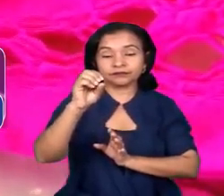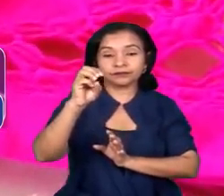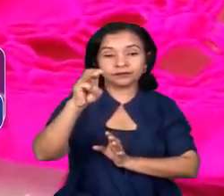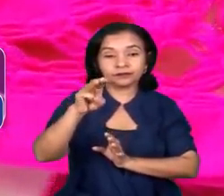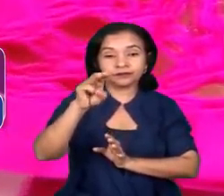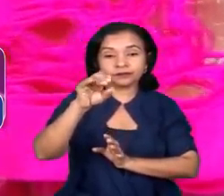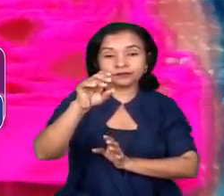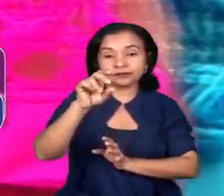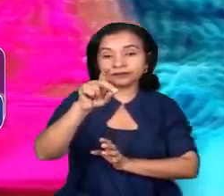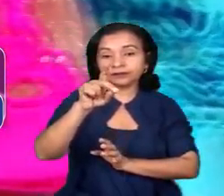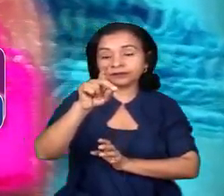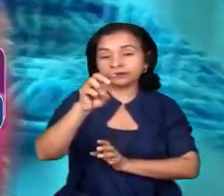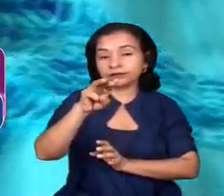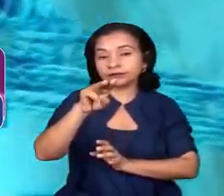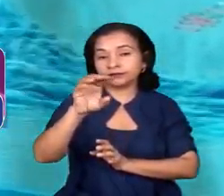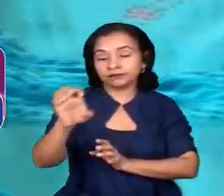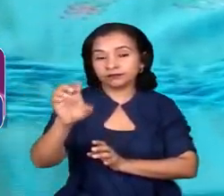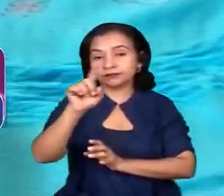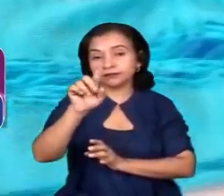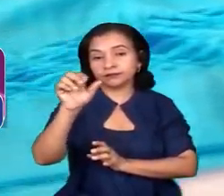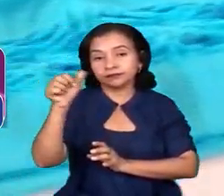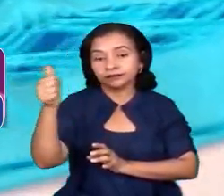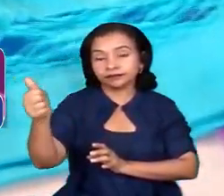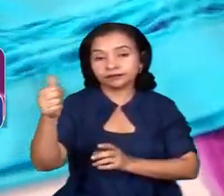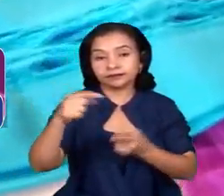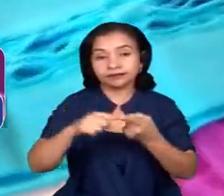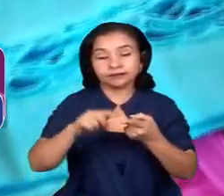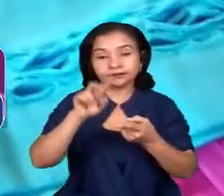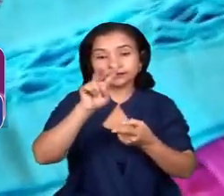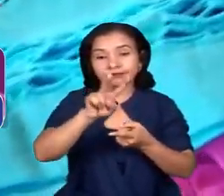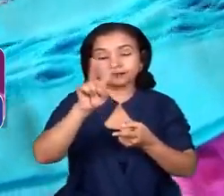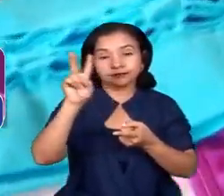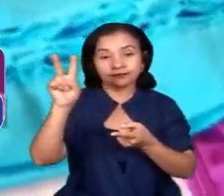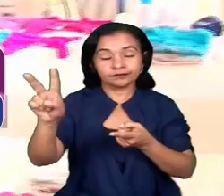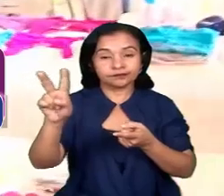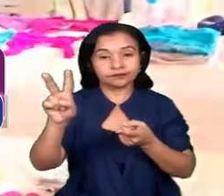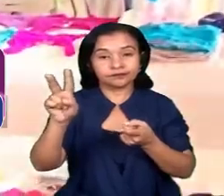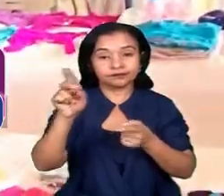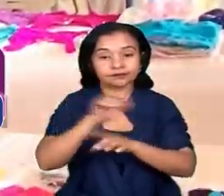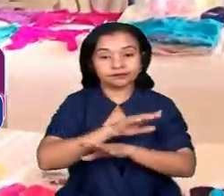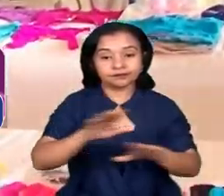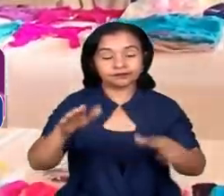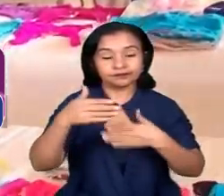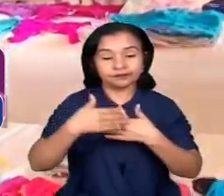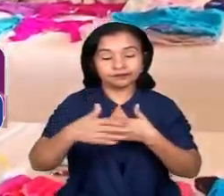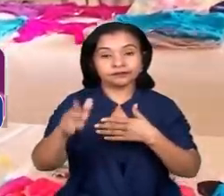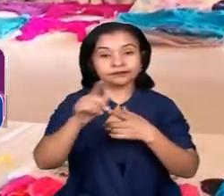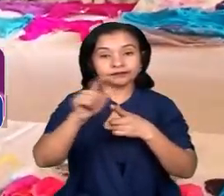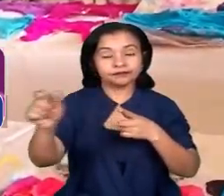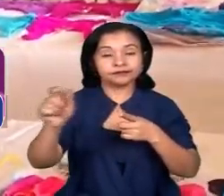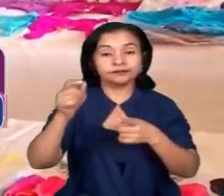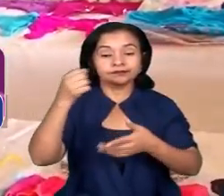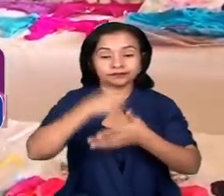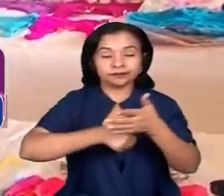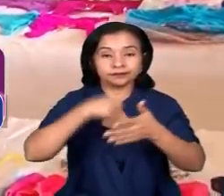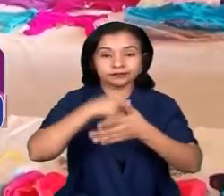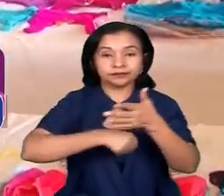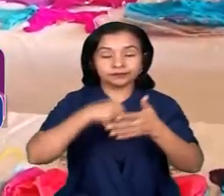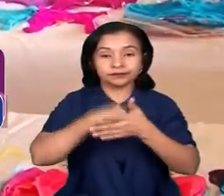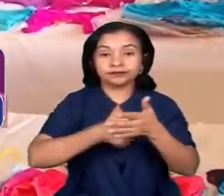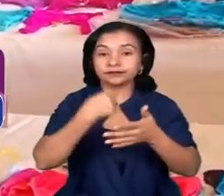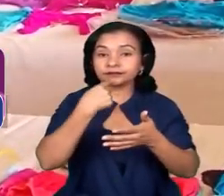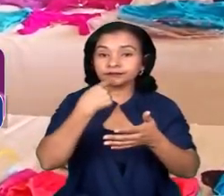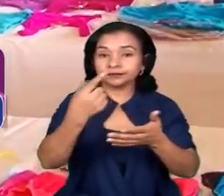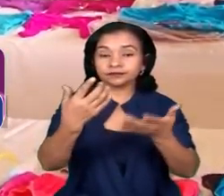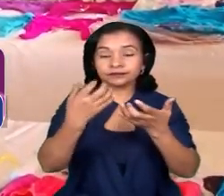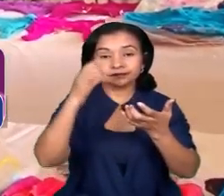las 16 cámaras somos ya, vamos a llegar a 22 a finales de este mes. Nosotros vamos fortaleciendo, y eso es lo que le